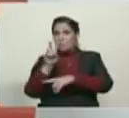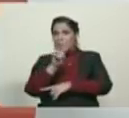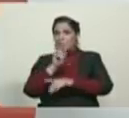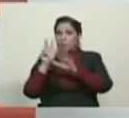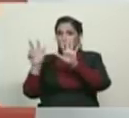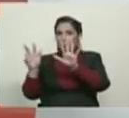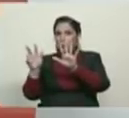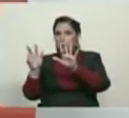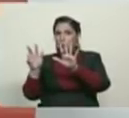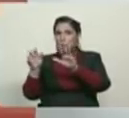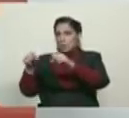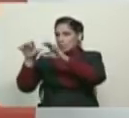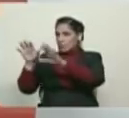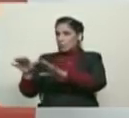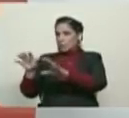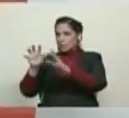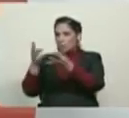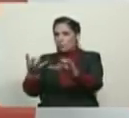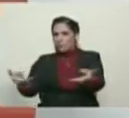rodeados.